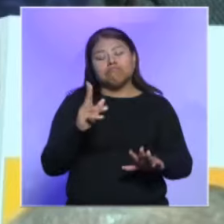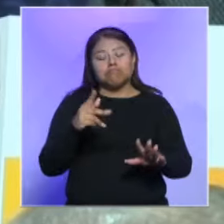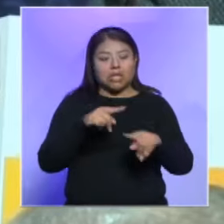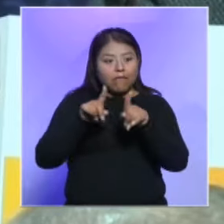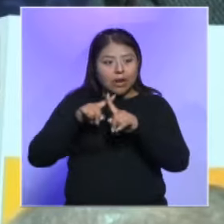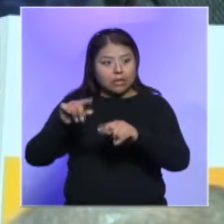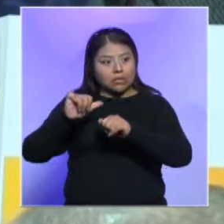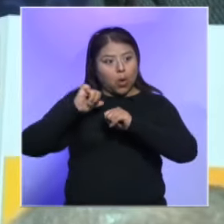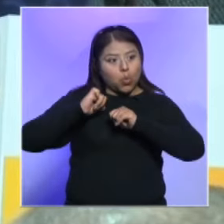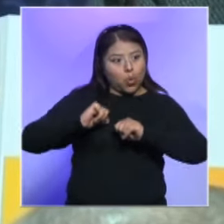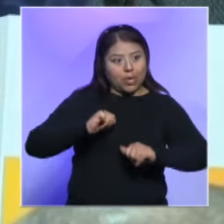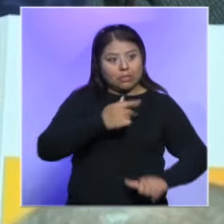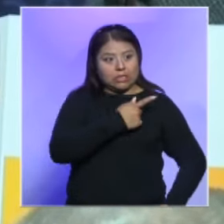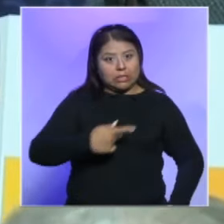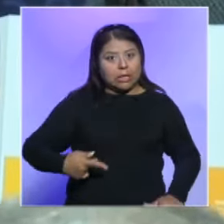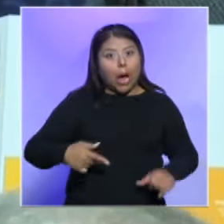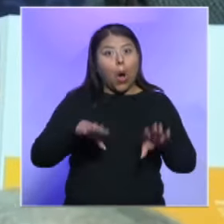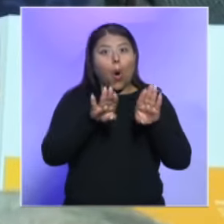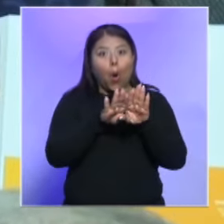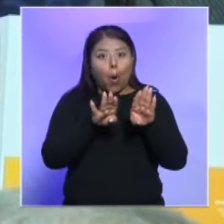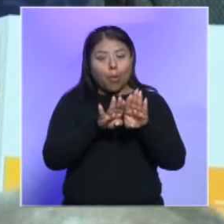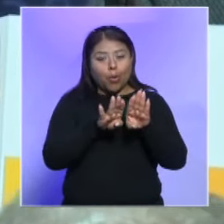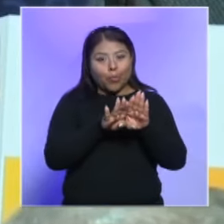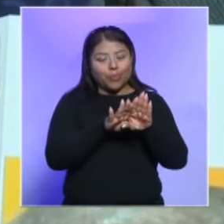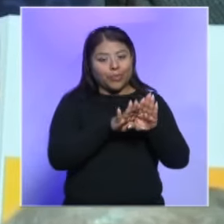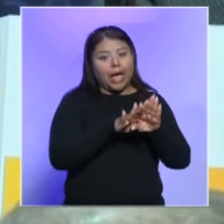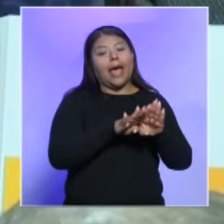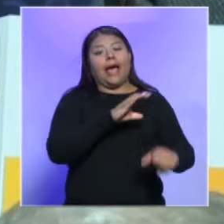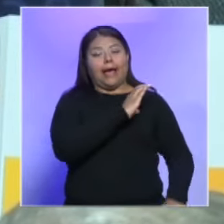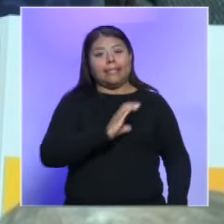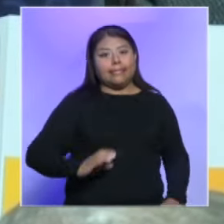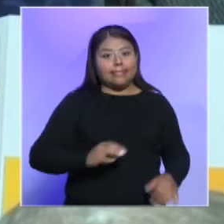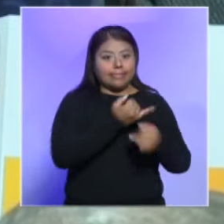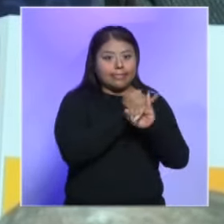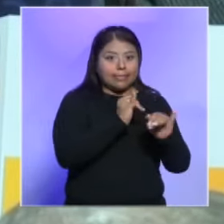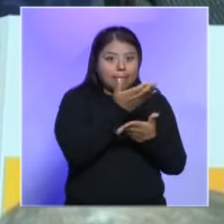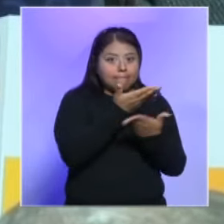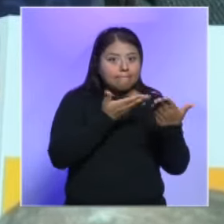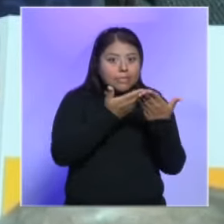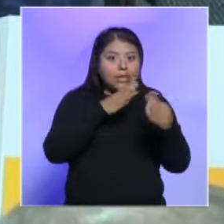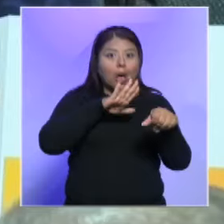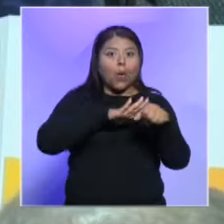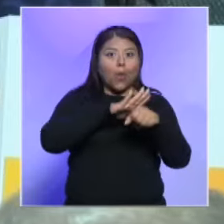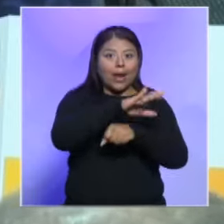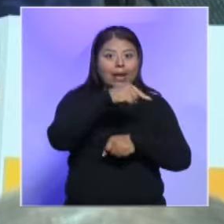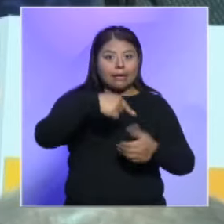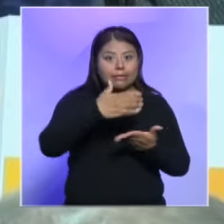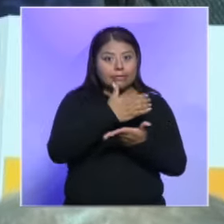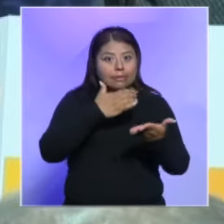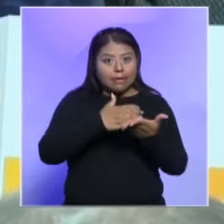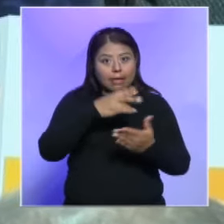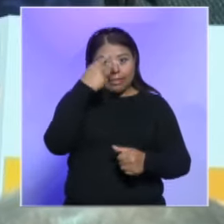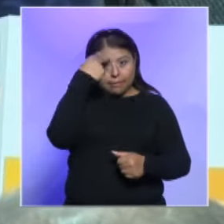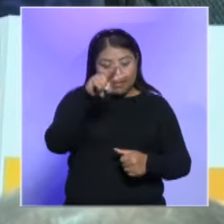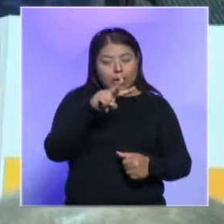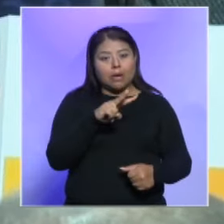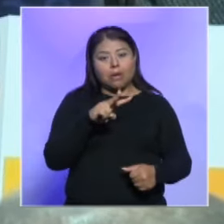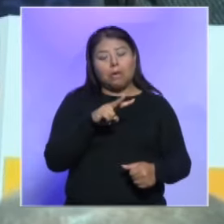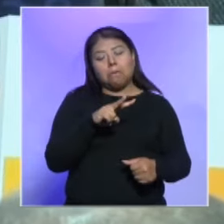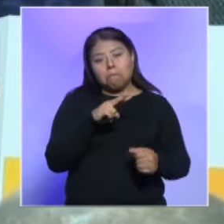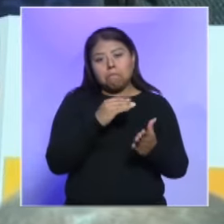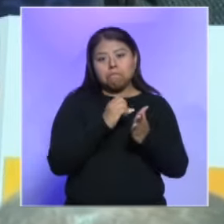mayores posibilidades para obtener una candidatura independiente se presentan en la Ciudad de México con un índice de 25, mientras